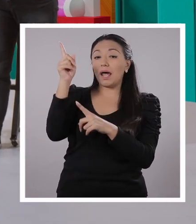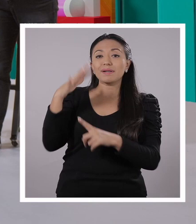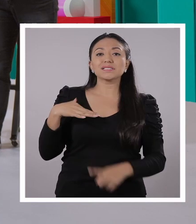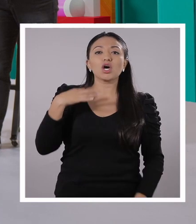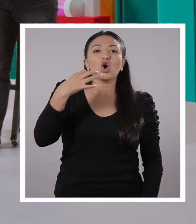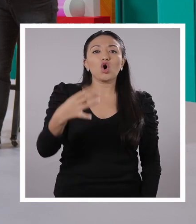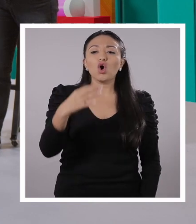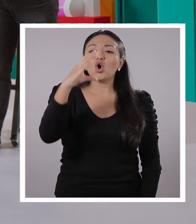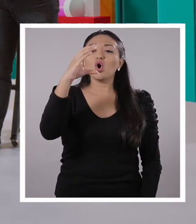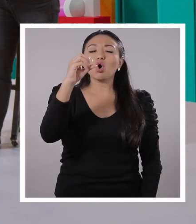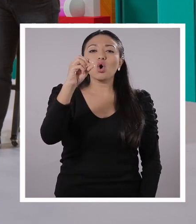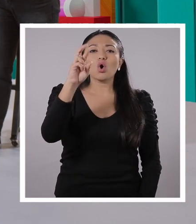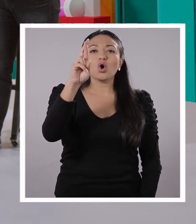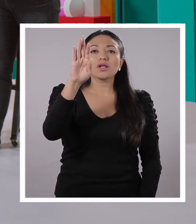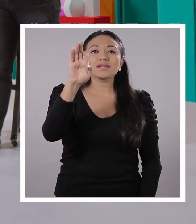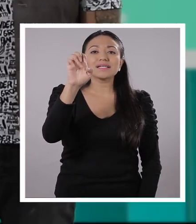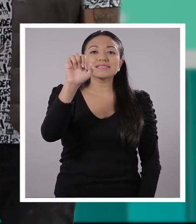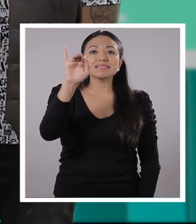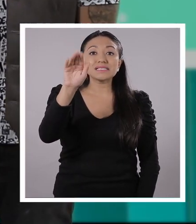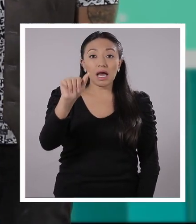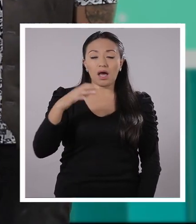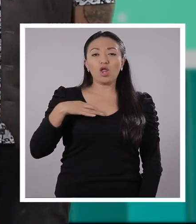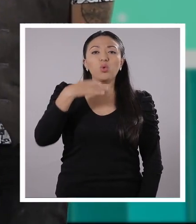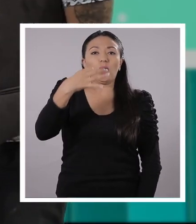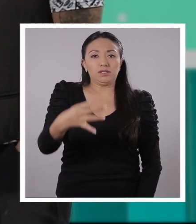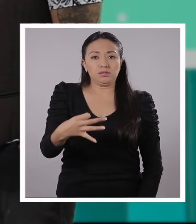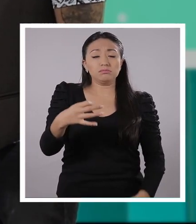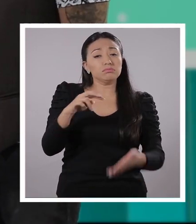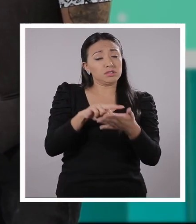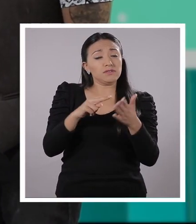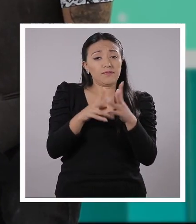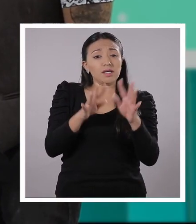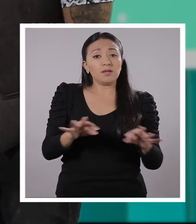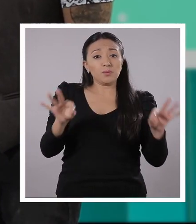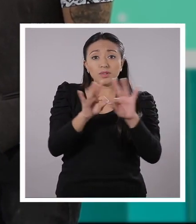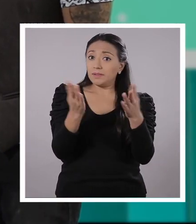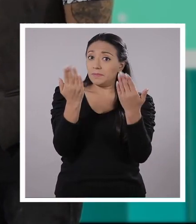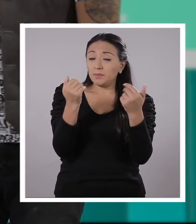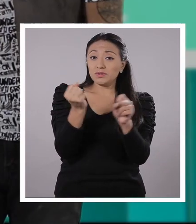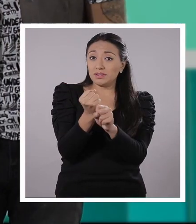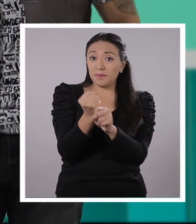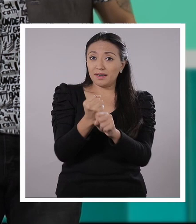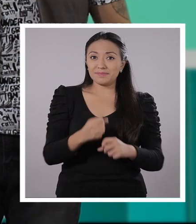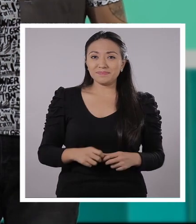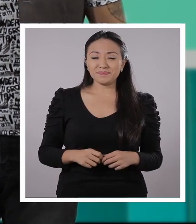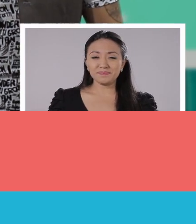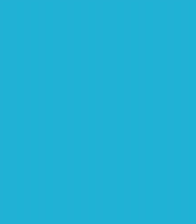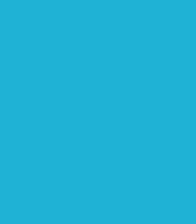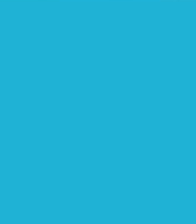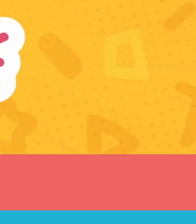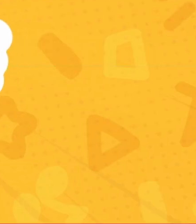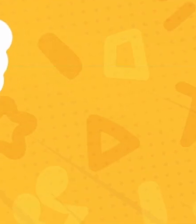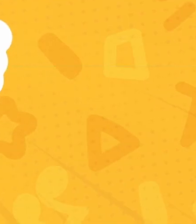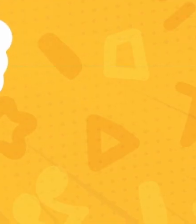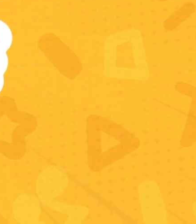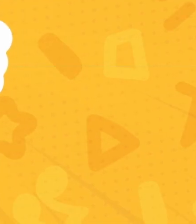cortesía son tan importantes en estos momentos. ¡Importantísimo! ¡Muy bien! ¡Listos, Pancho! ¡A trabajar! ¡A trabajar!